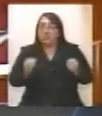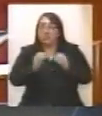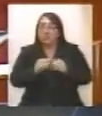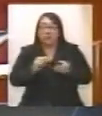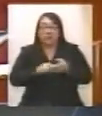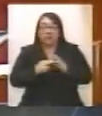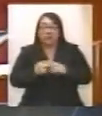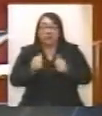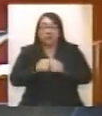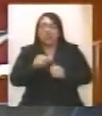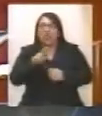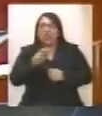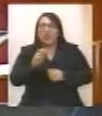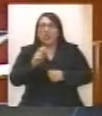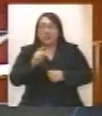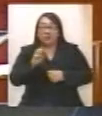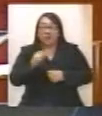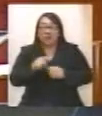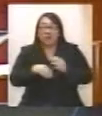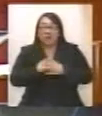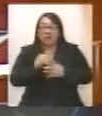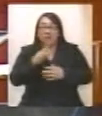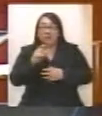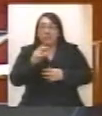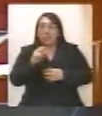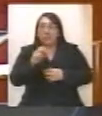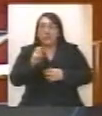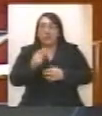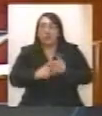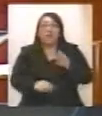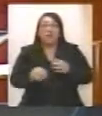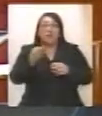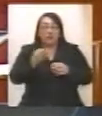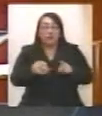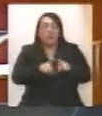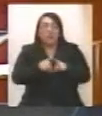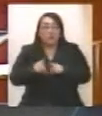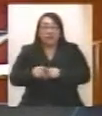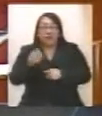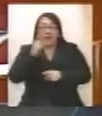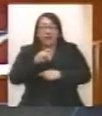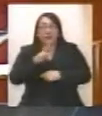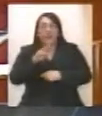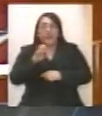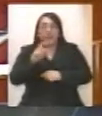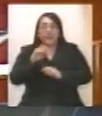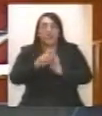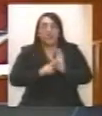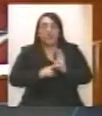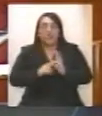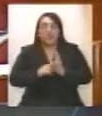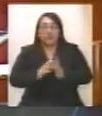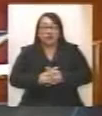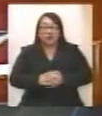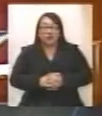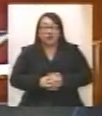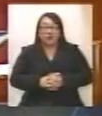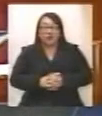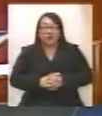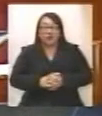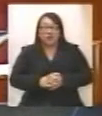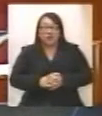Implementaremos la Red Dorsal Nacional de Fibra Óptica y para la Red Regional de Fibra Óptica